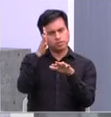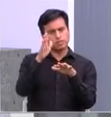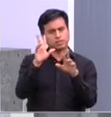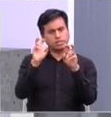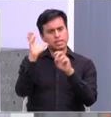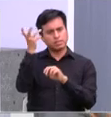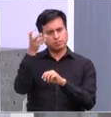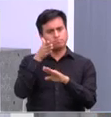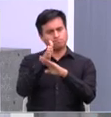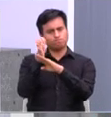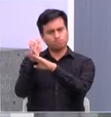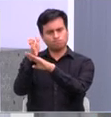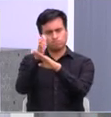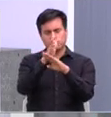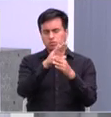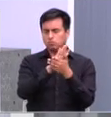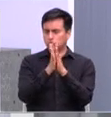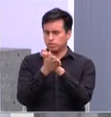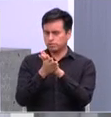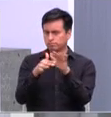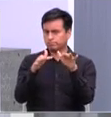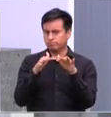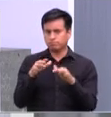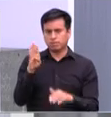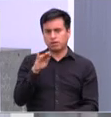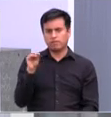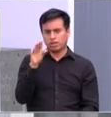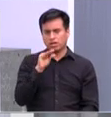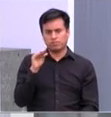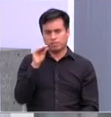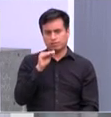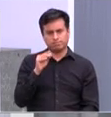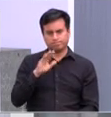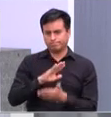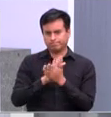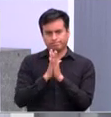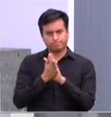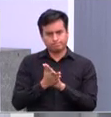clima, todas bla, bla, bla.